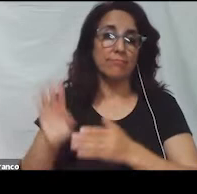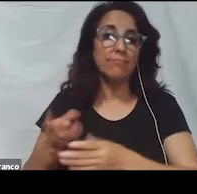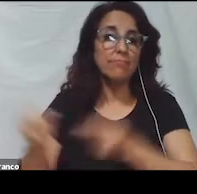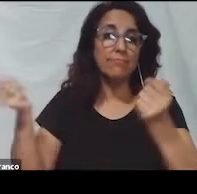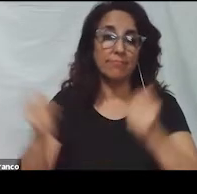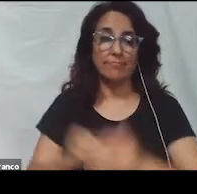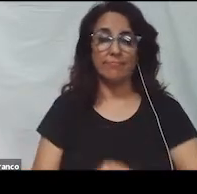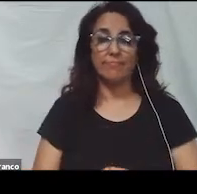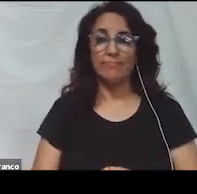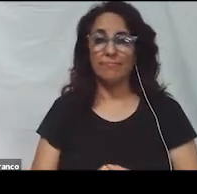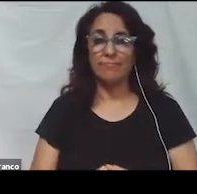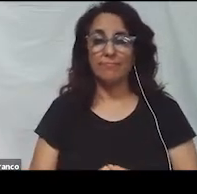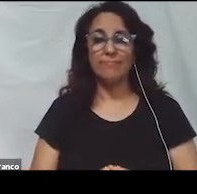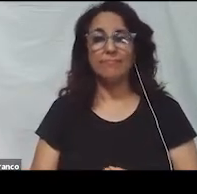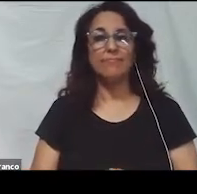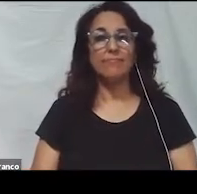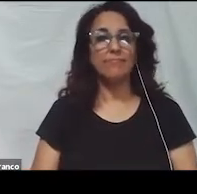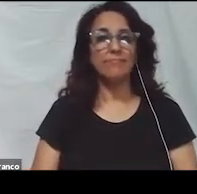alto.